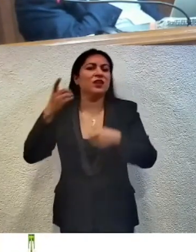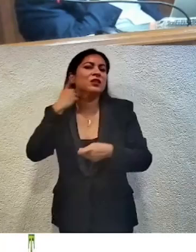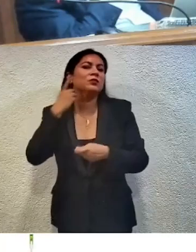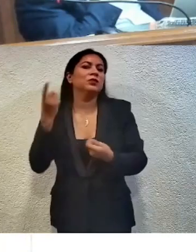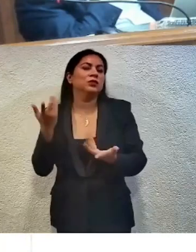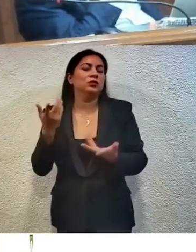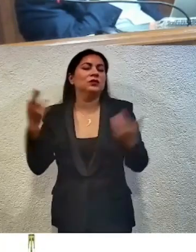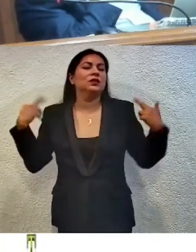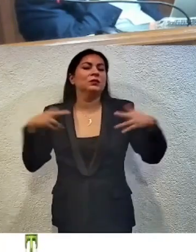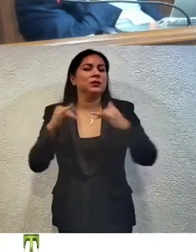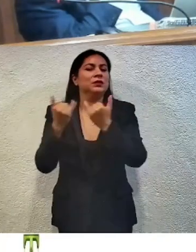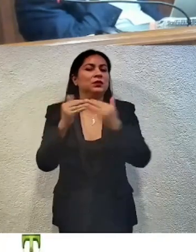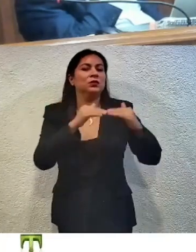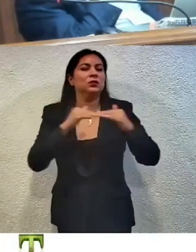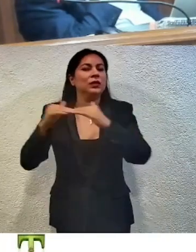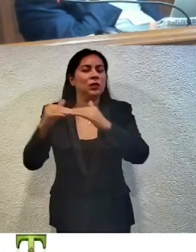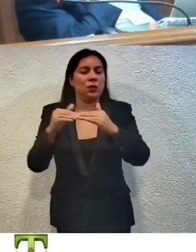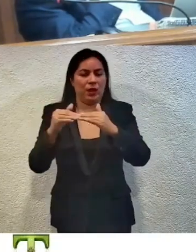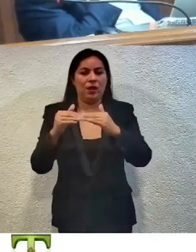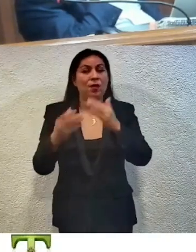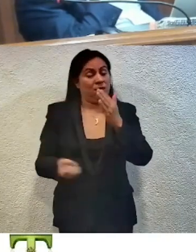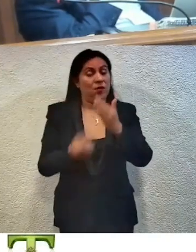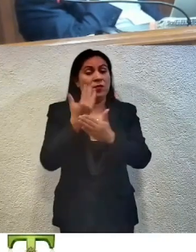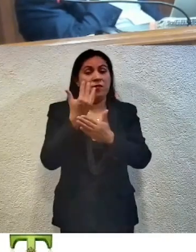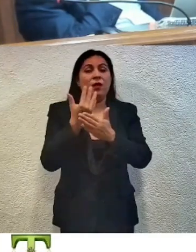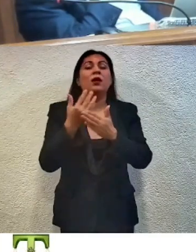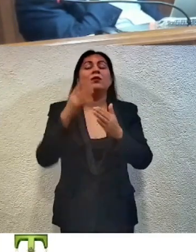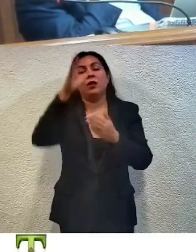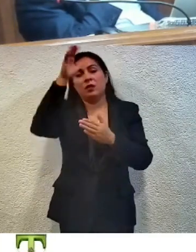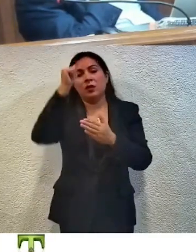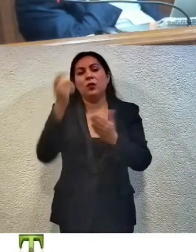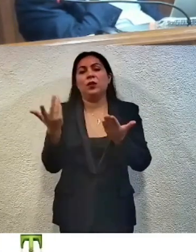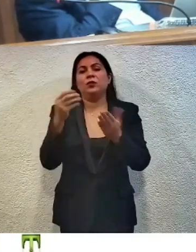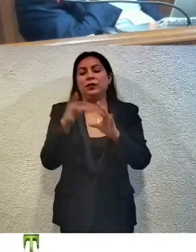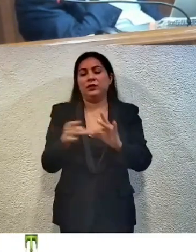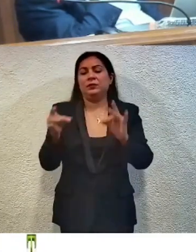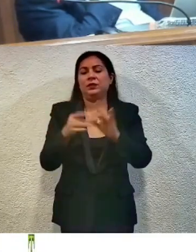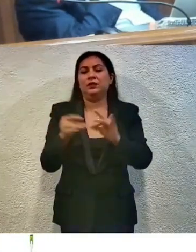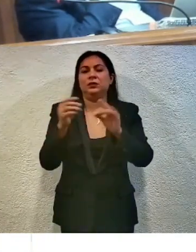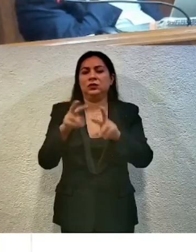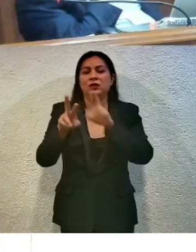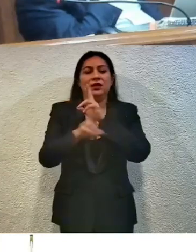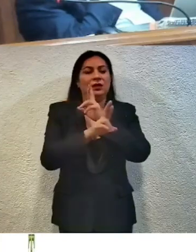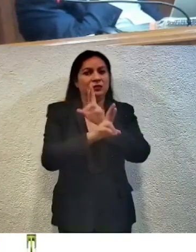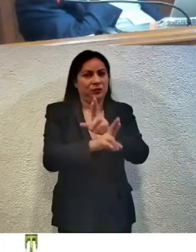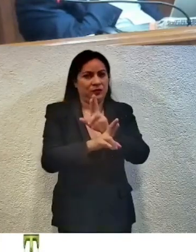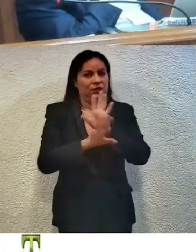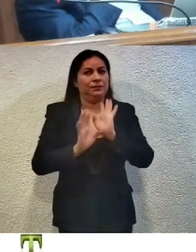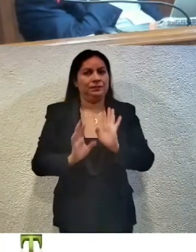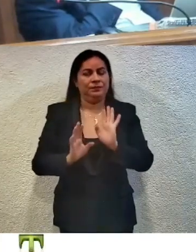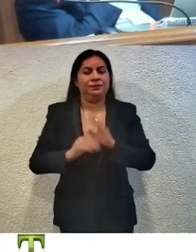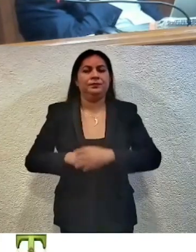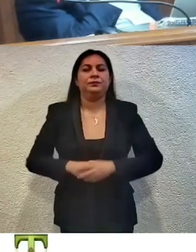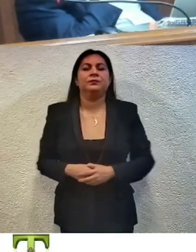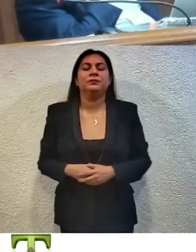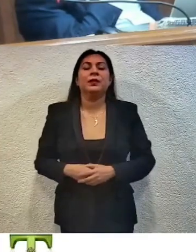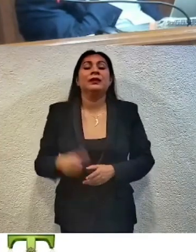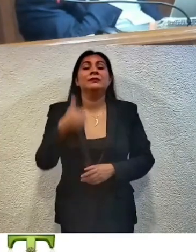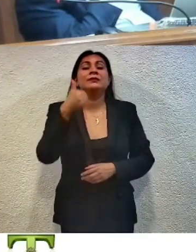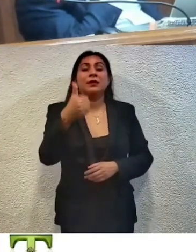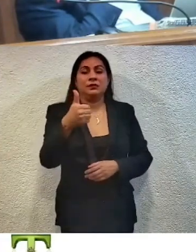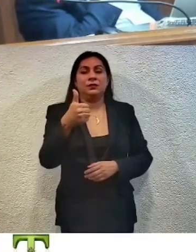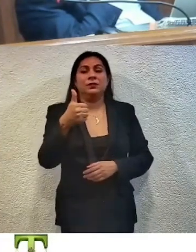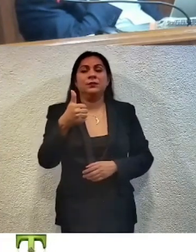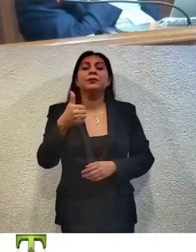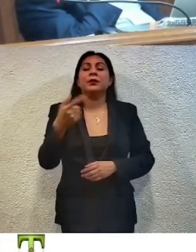locales de representación proporcional conforme a los términos señalados en la presente resolución. Sexto,